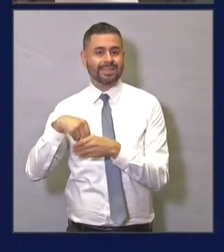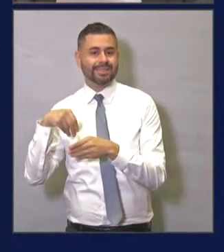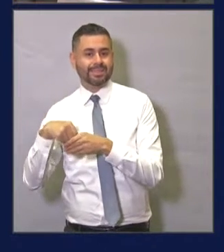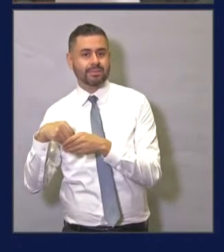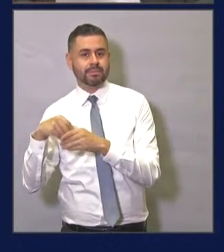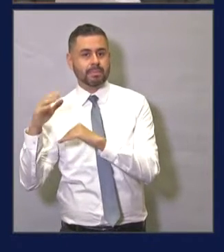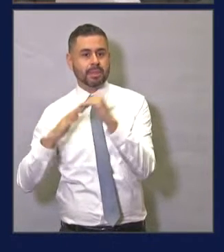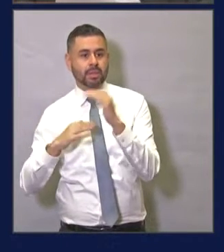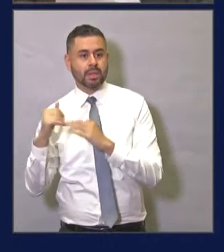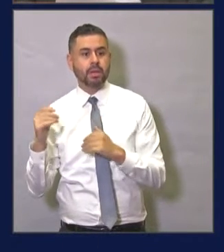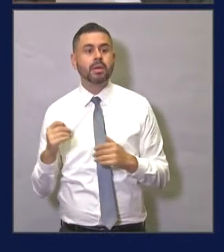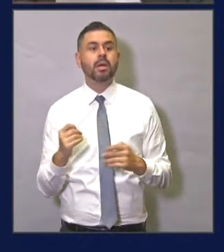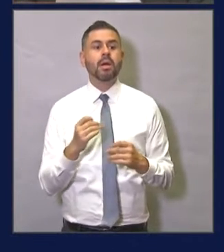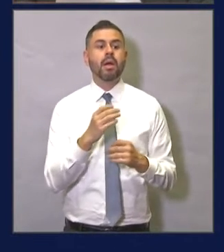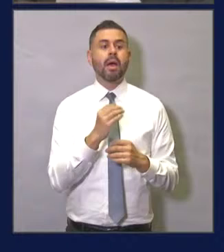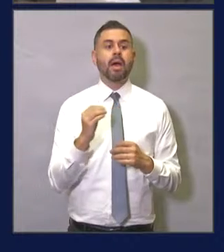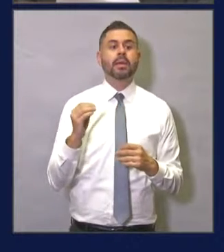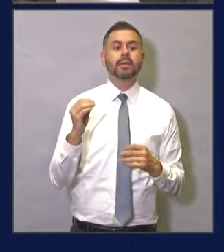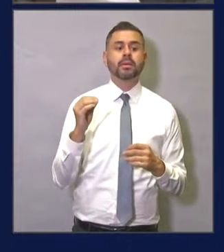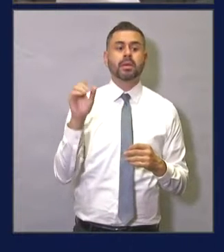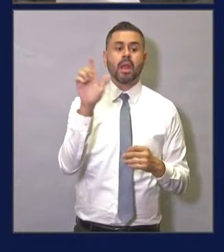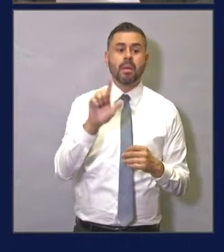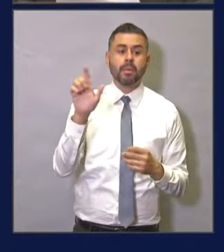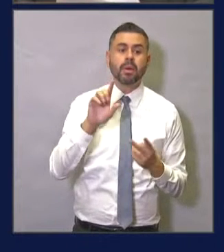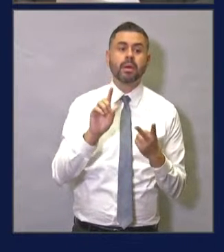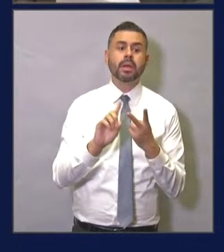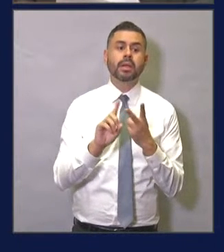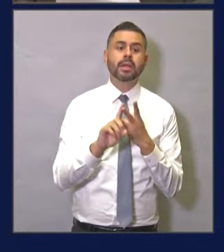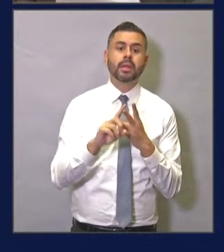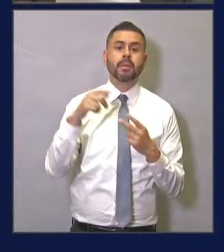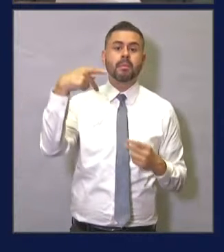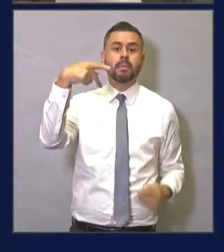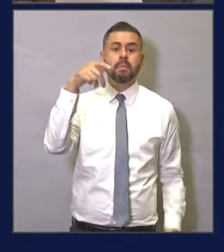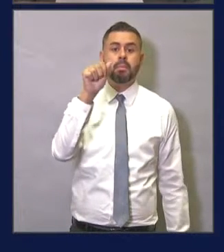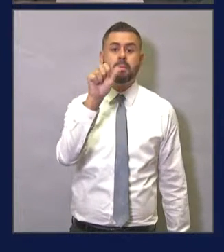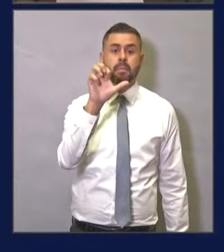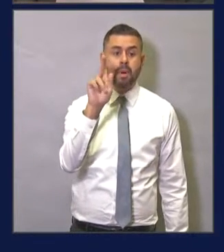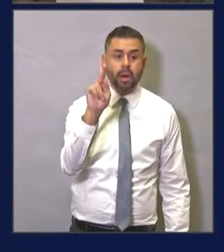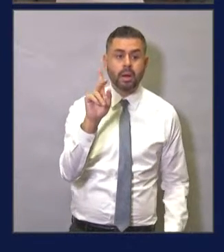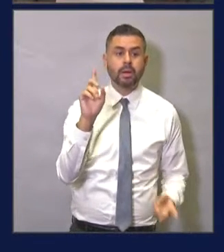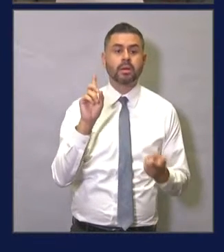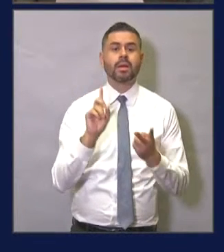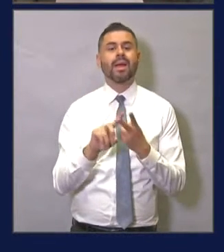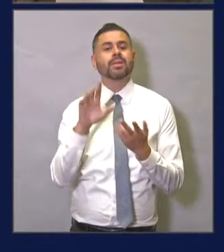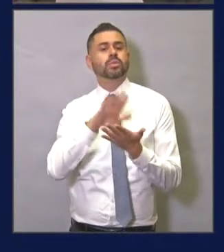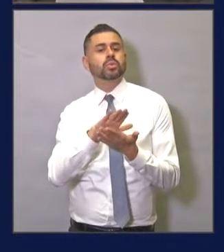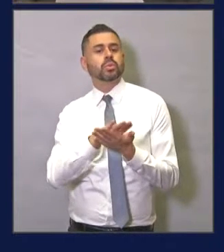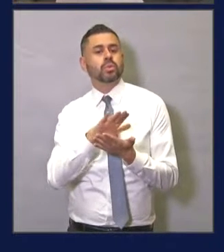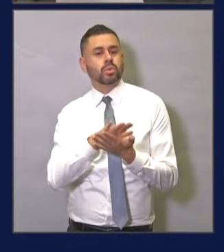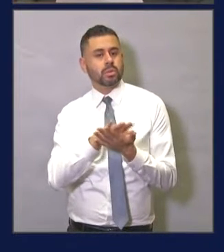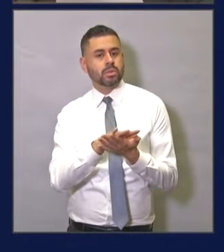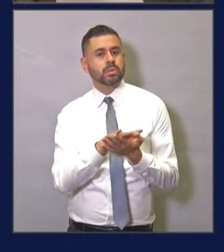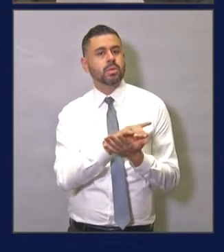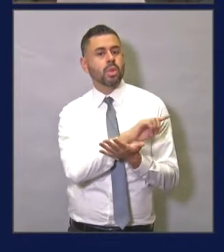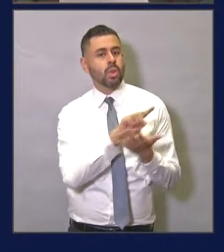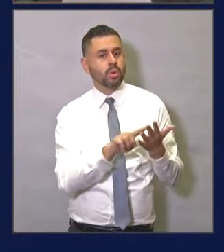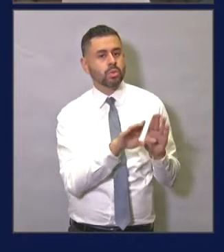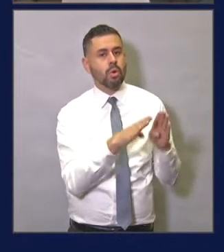Y escuelas y centros de cuidados para niños. Todos los sectores del gobierno y de